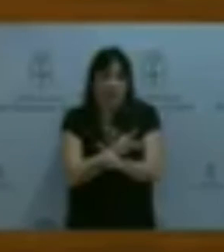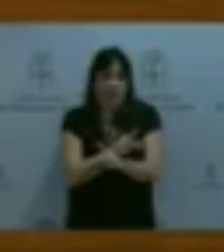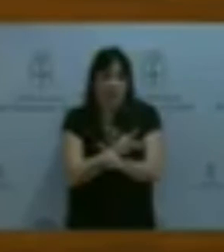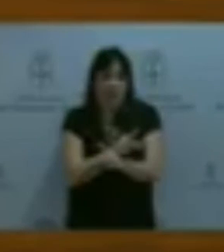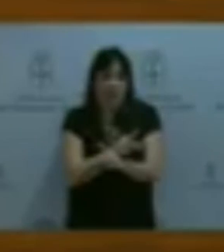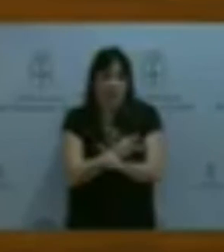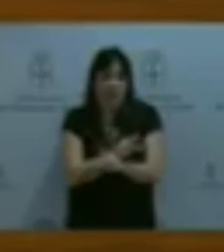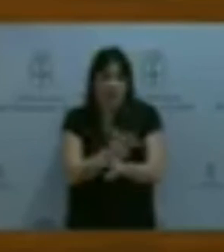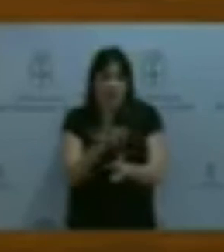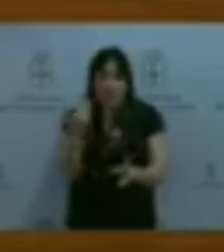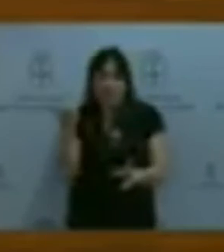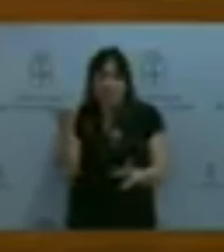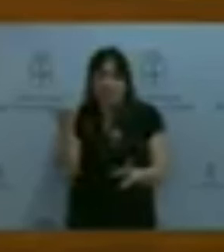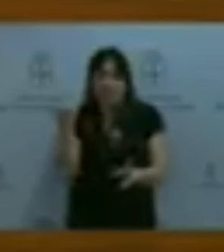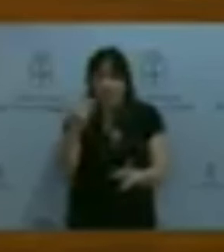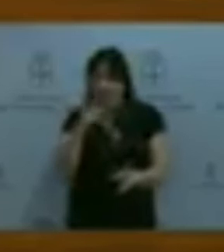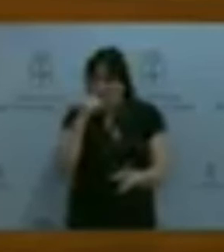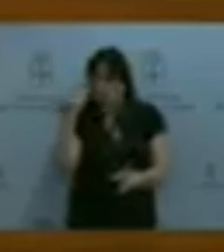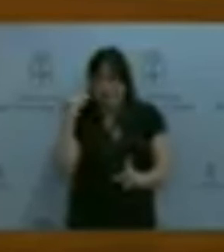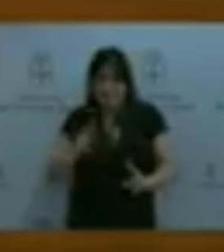acuerdo de hacerse cargo